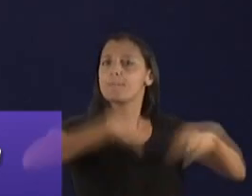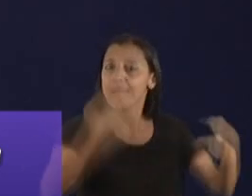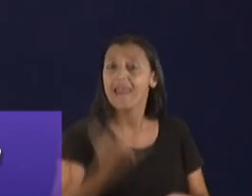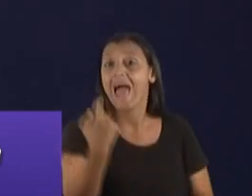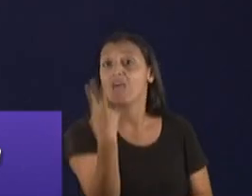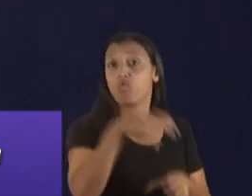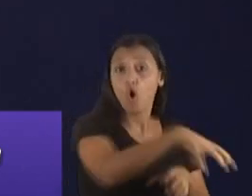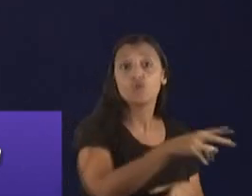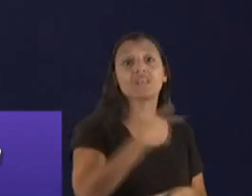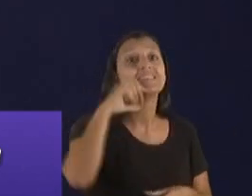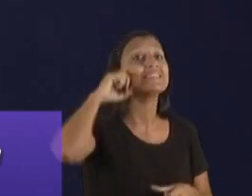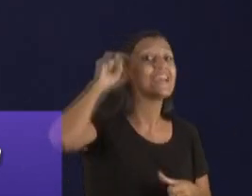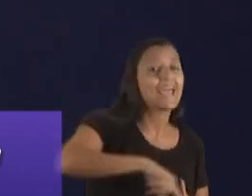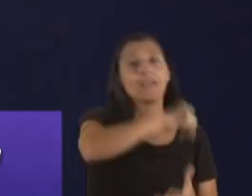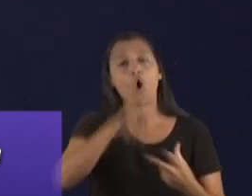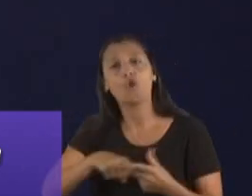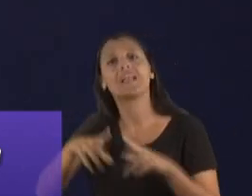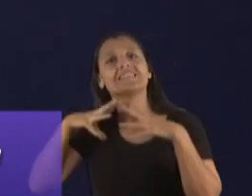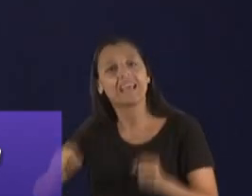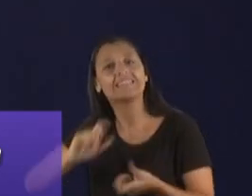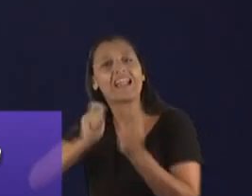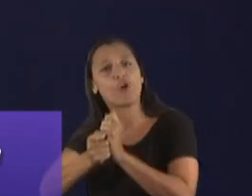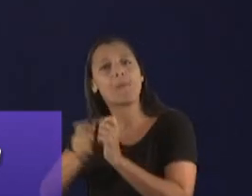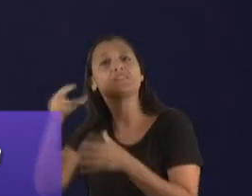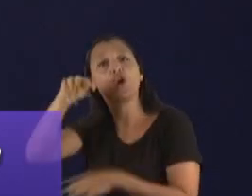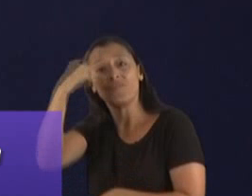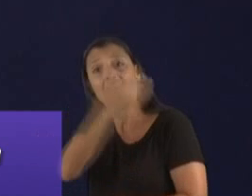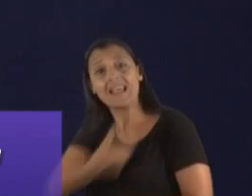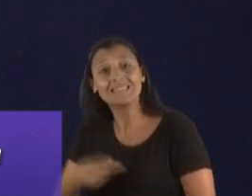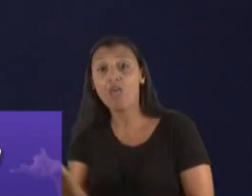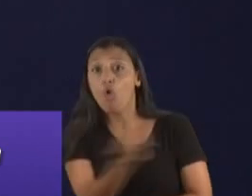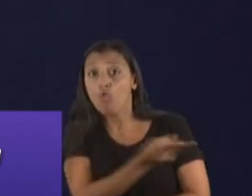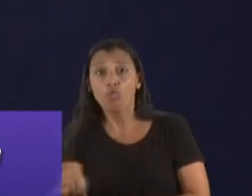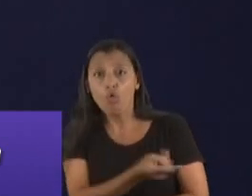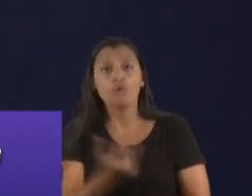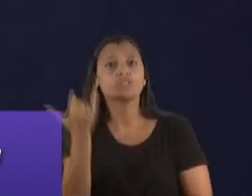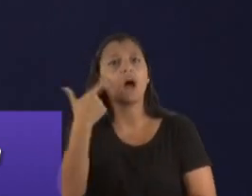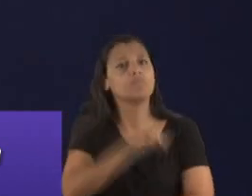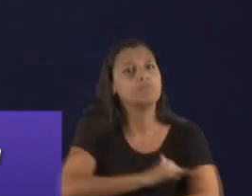SIGEN y la Secretaría de Transformación del Estado, que efectivamente han revelado un informe